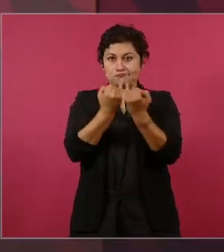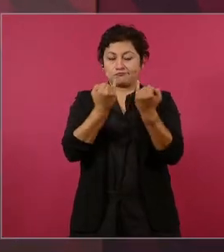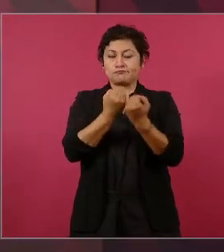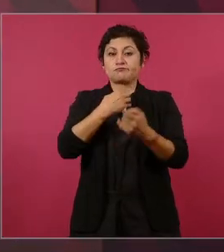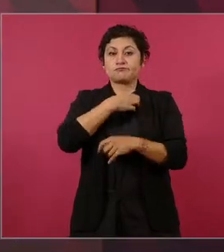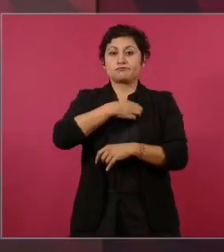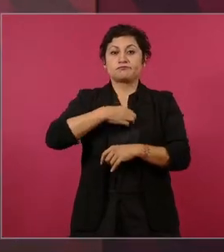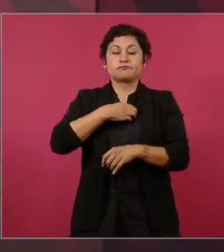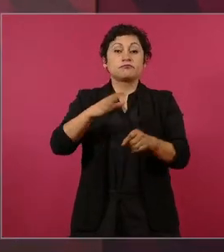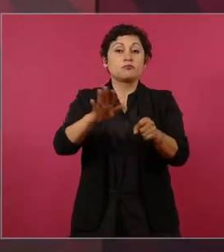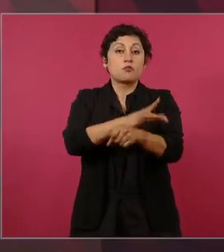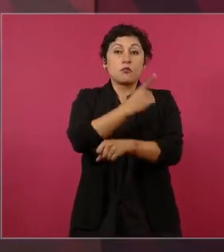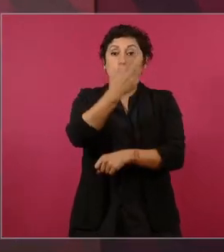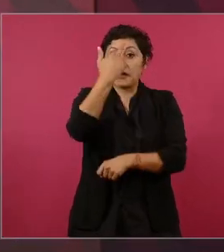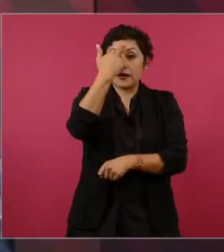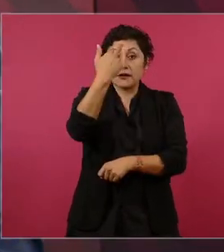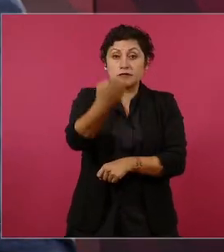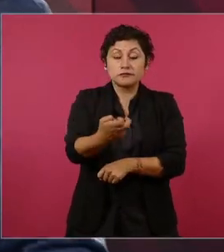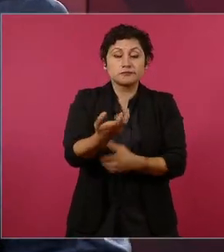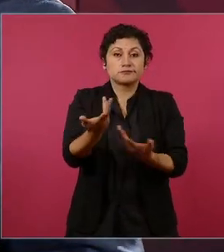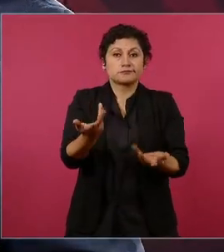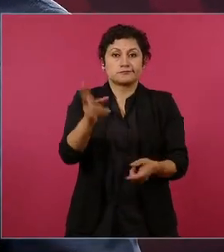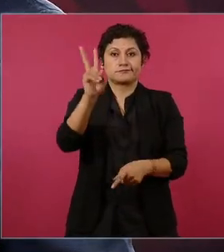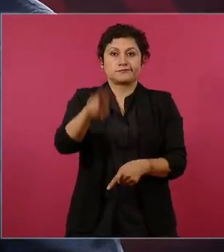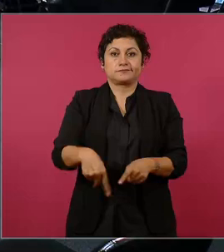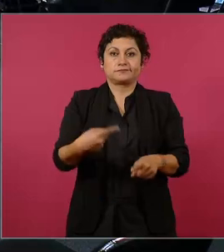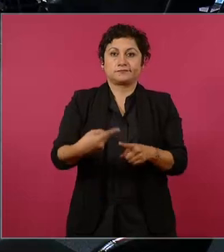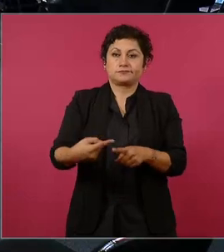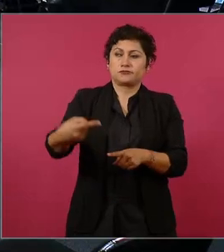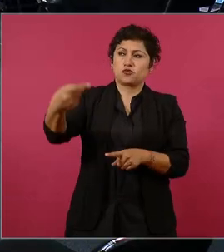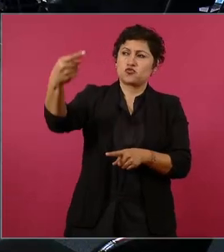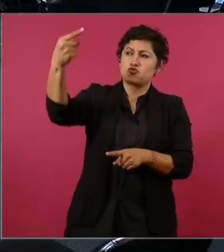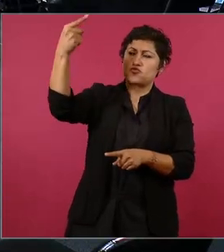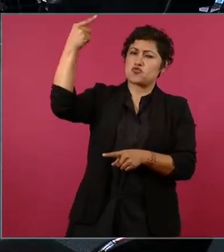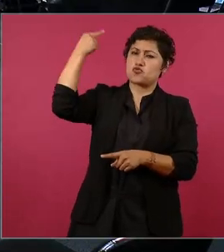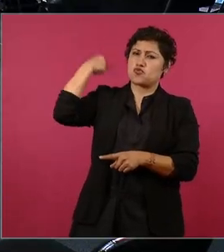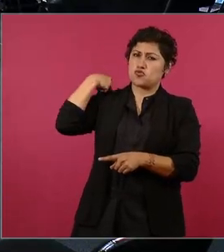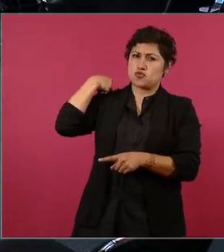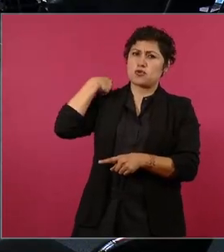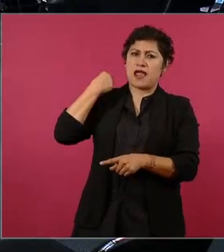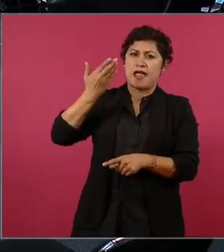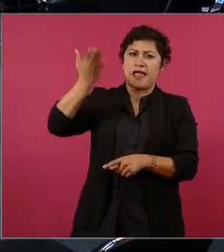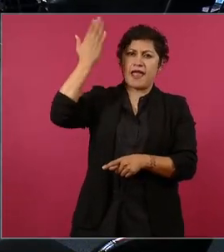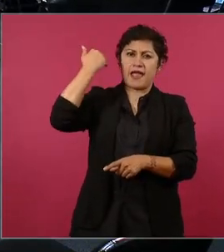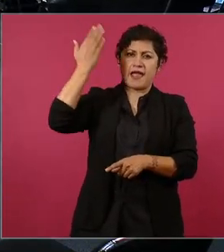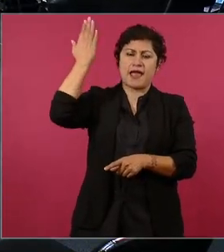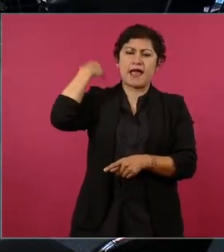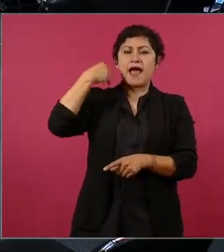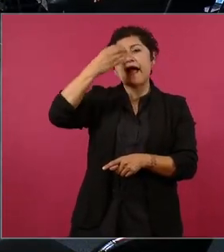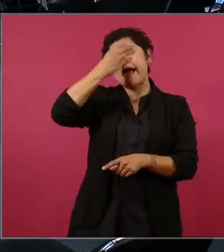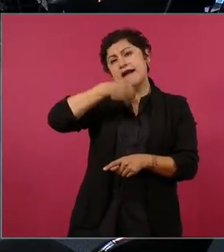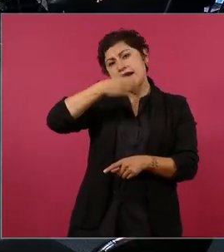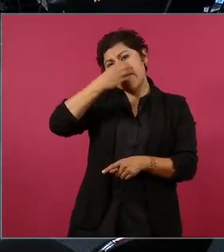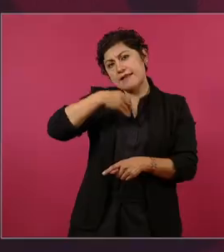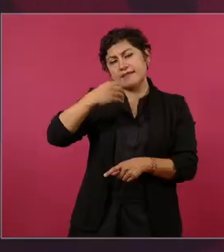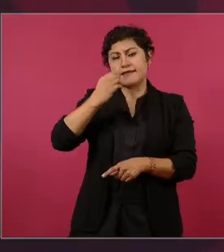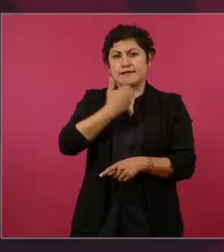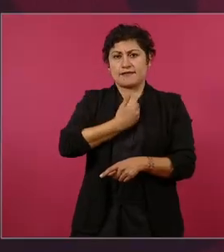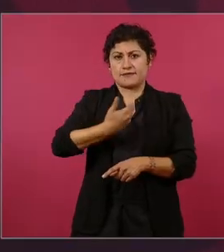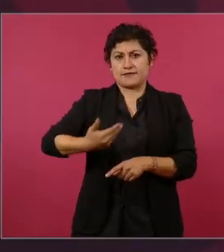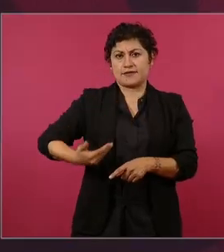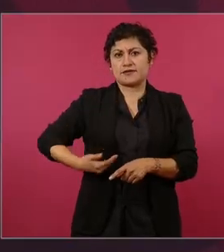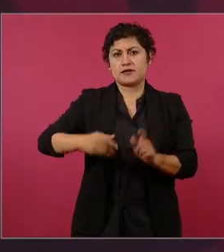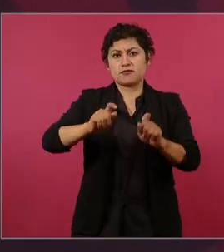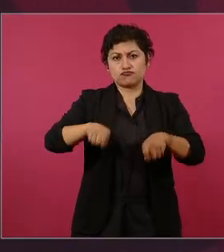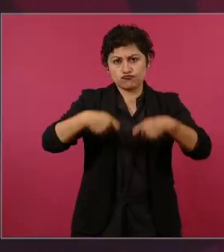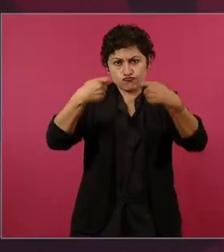porque por primera vez, después de que el general Cárdenas les dotó de sus tierras o